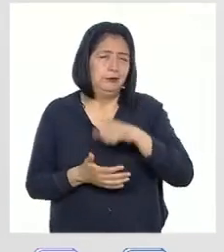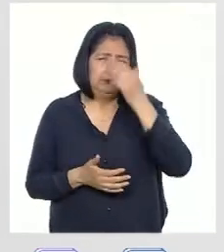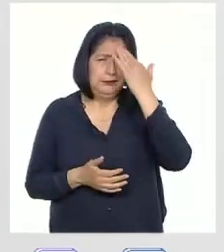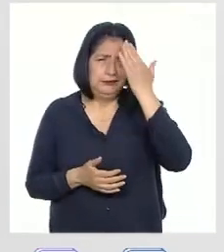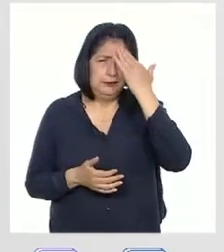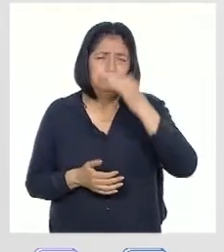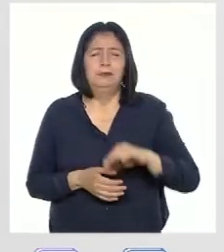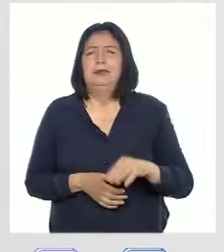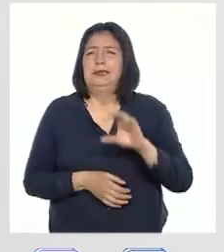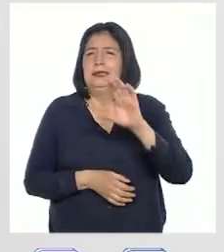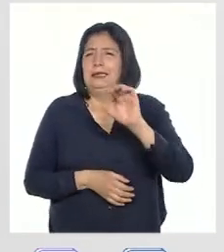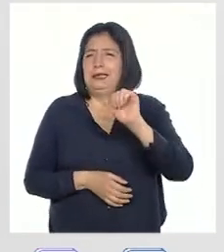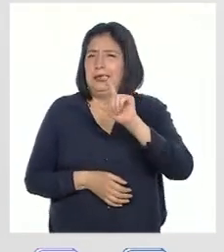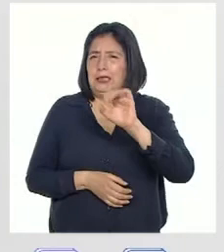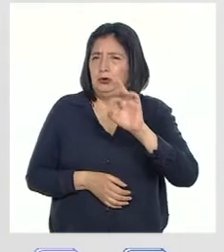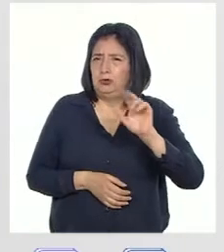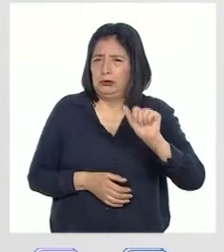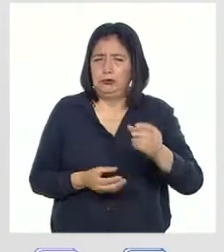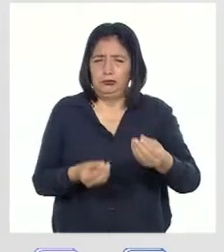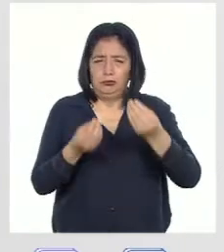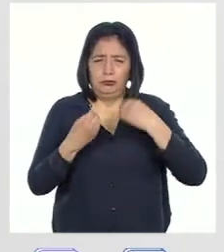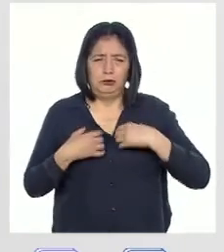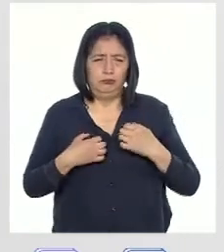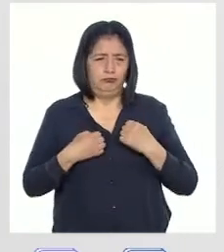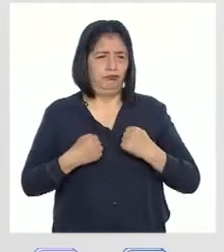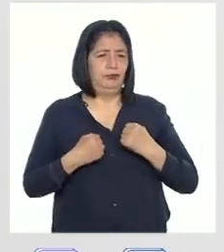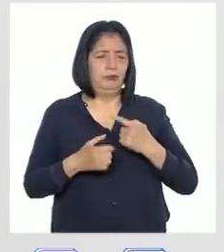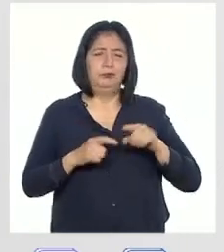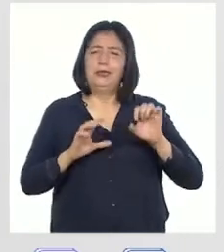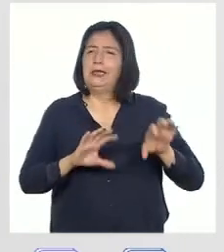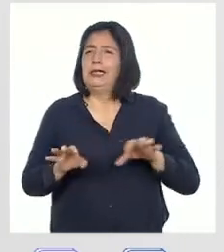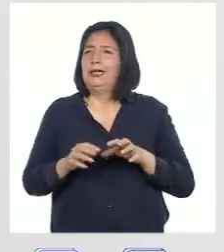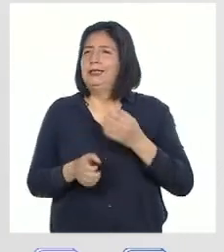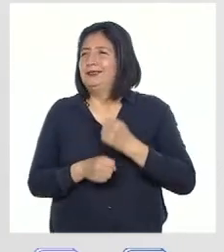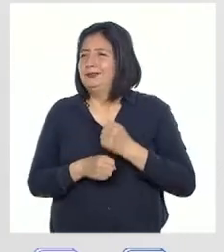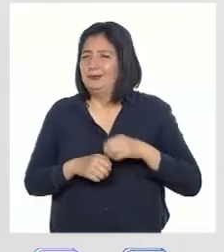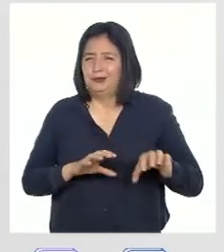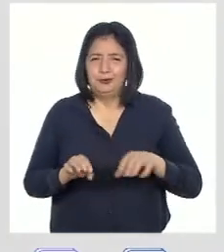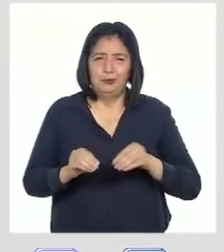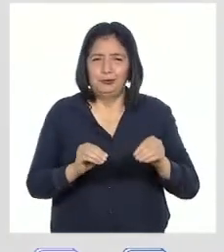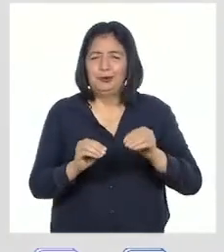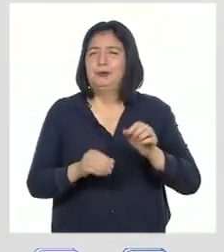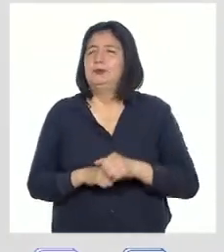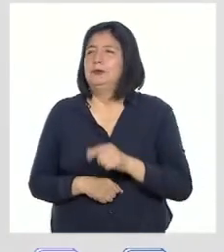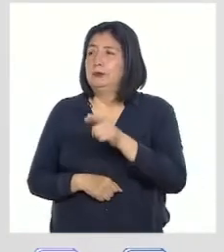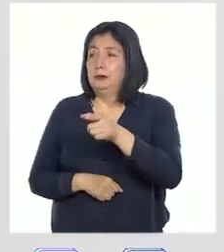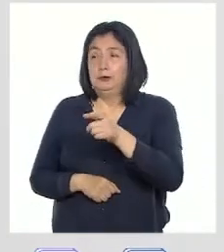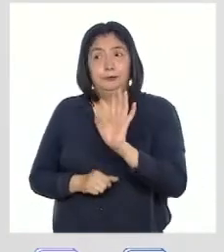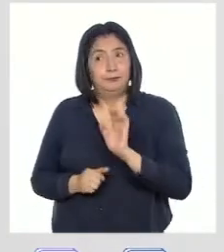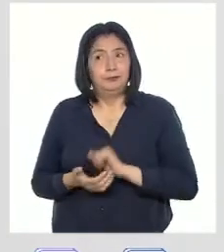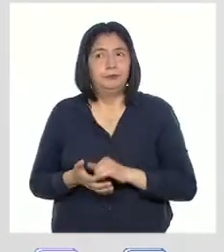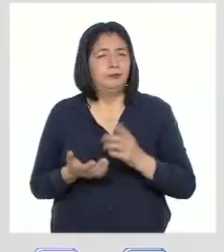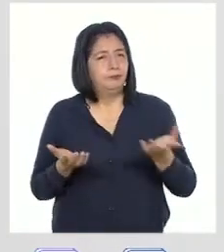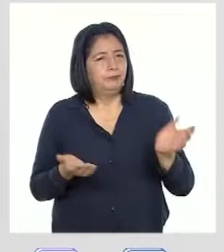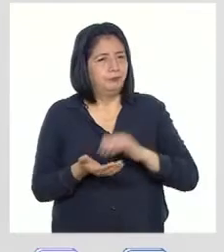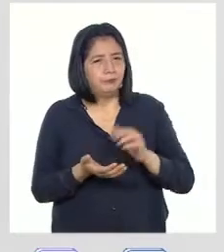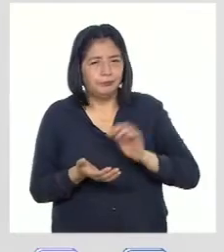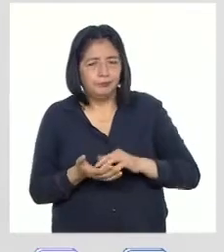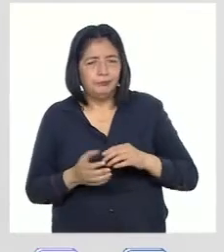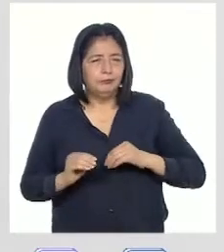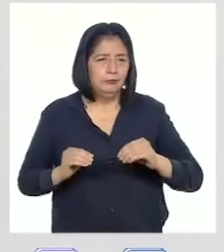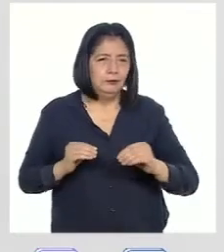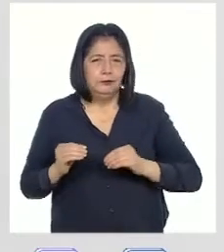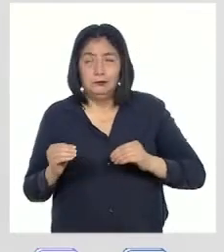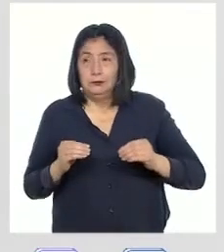saber que las calorías nos dan la energía que necesitamos para realizar nuestras actividades. Así que, mientras más